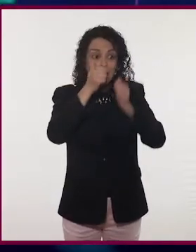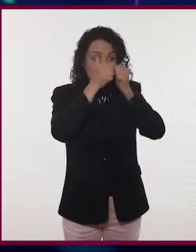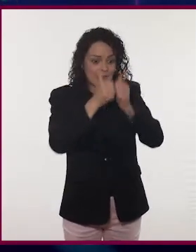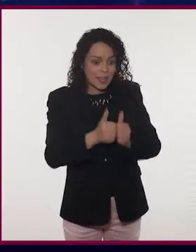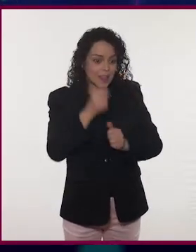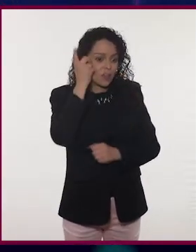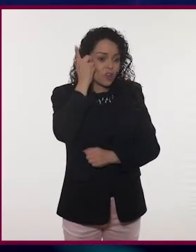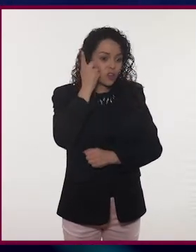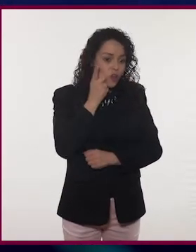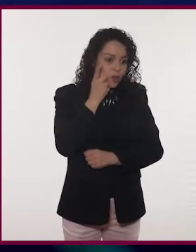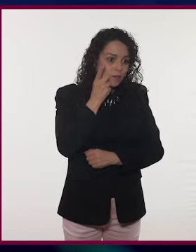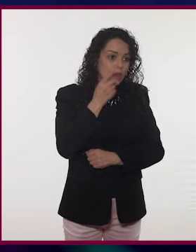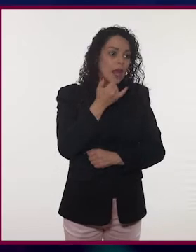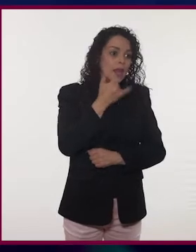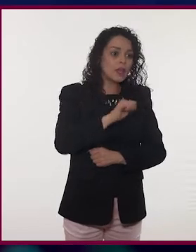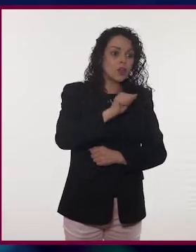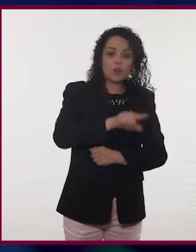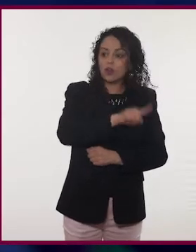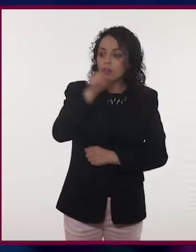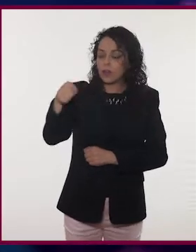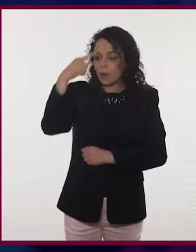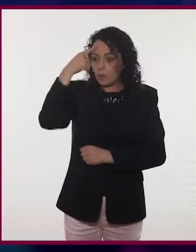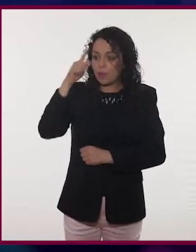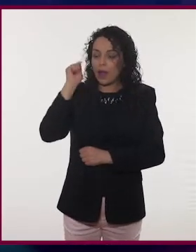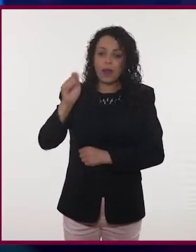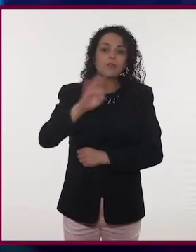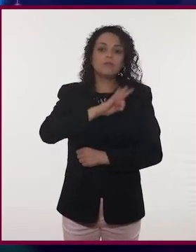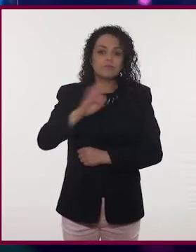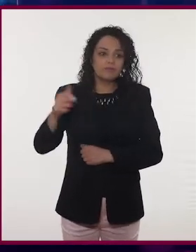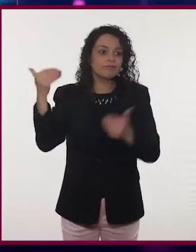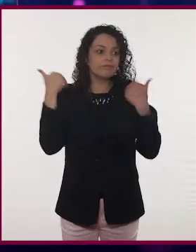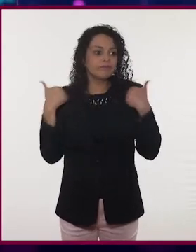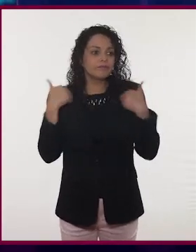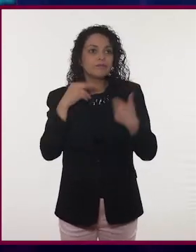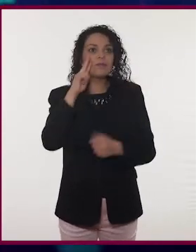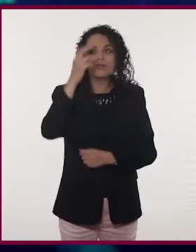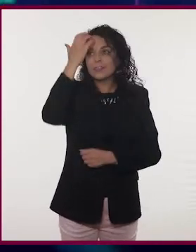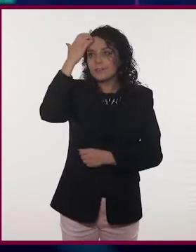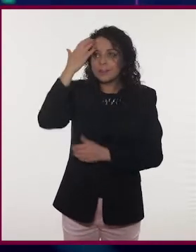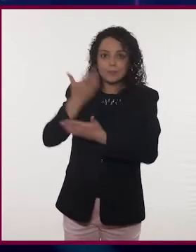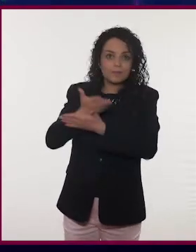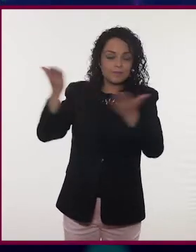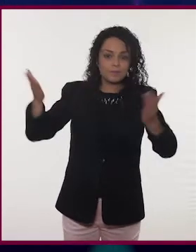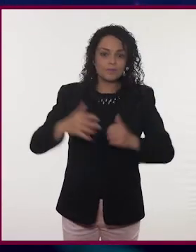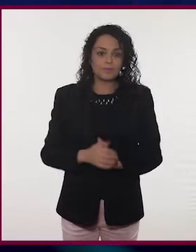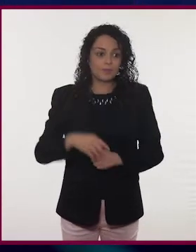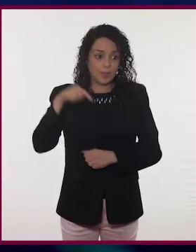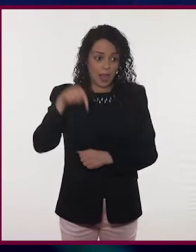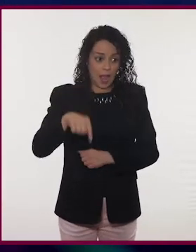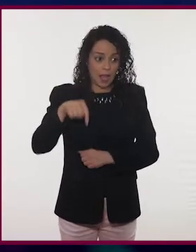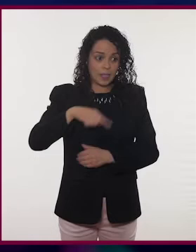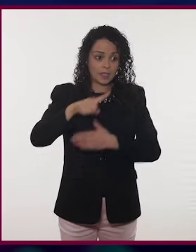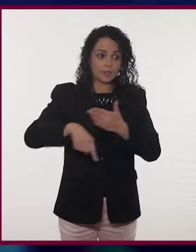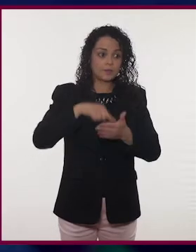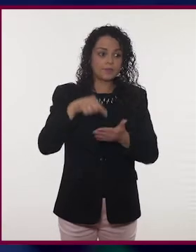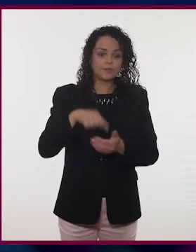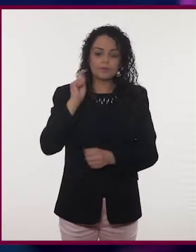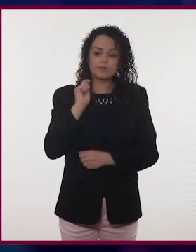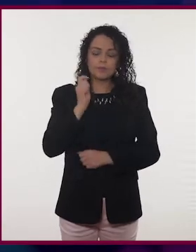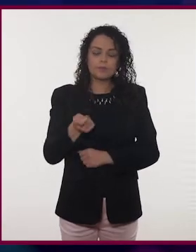dormir y un lugar para poder dar alimentos. Aquí en Ekbalam ofrecemos lo